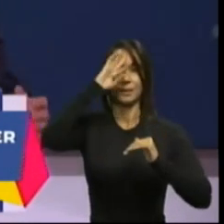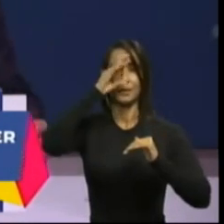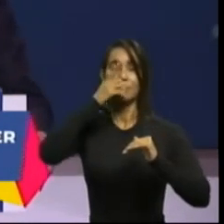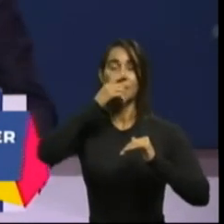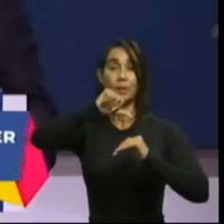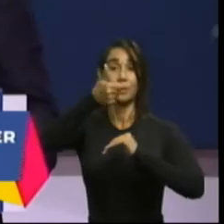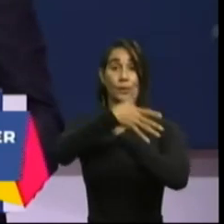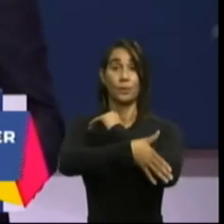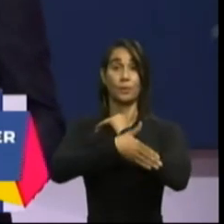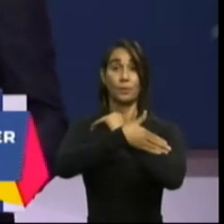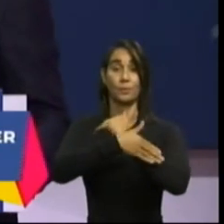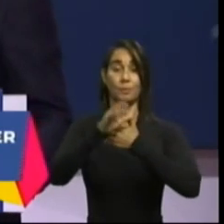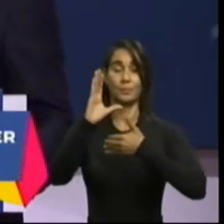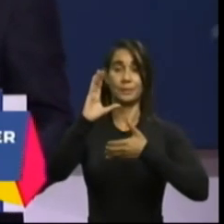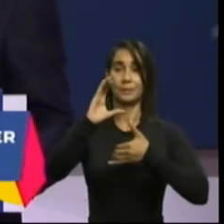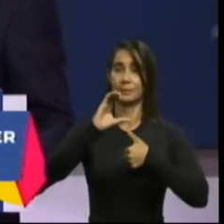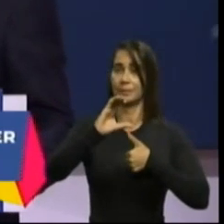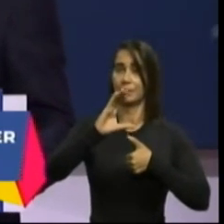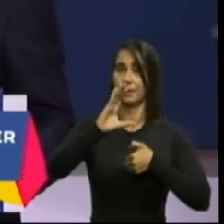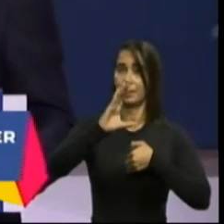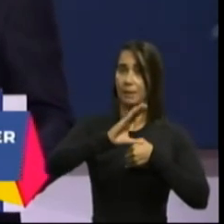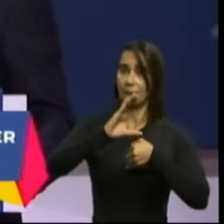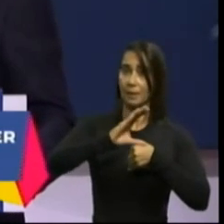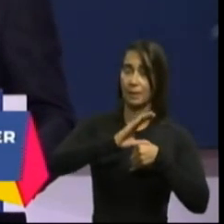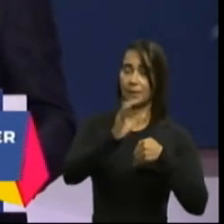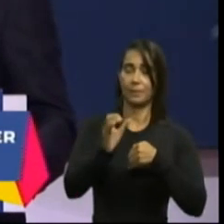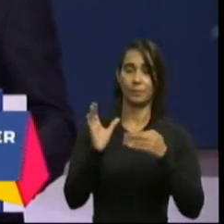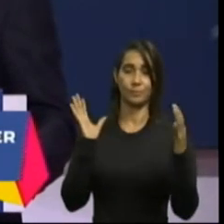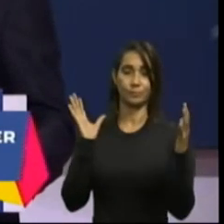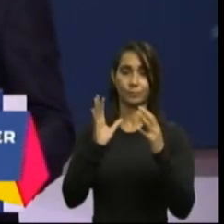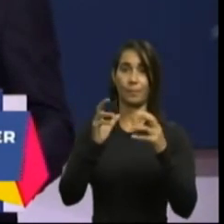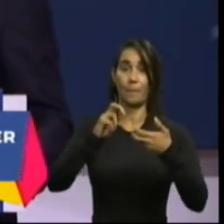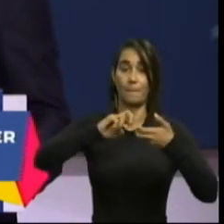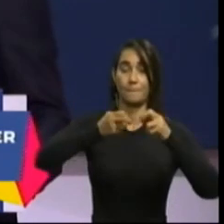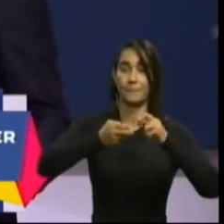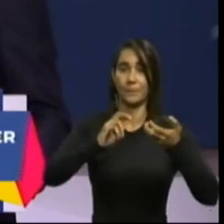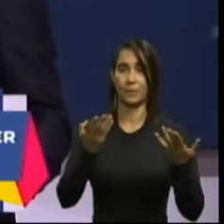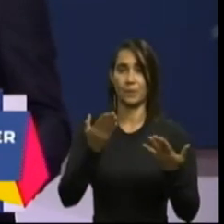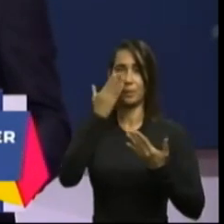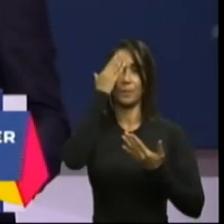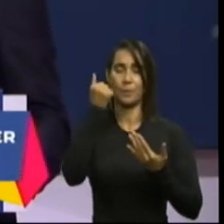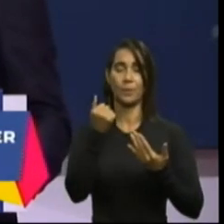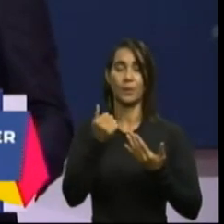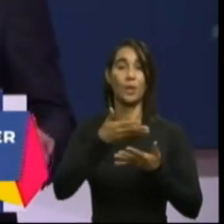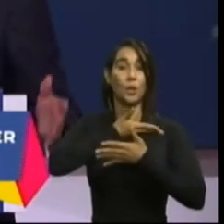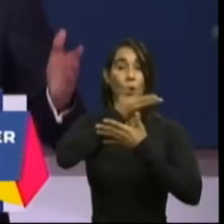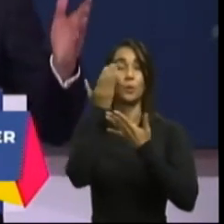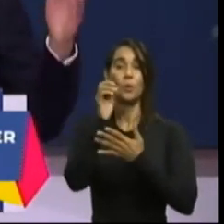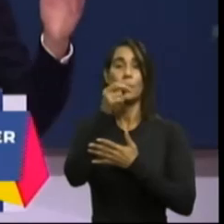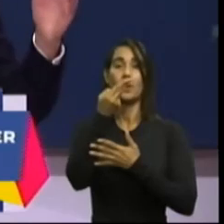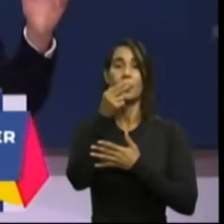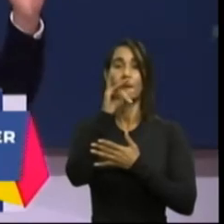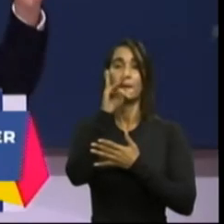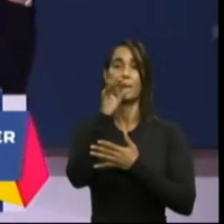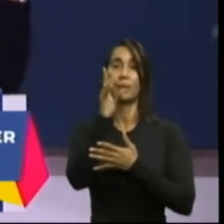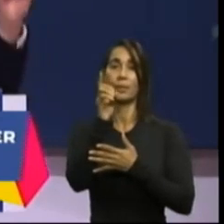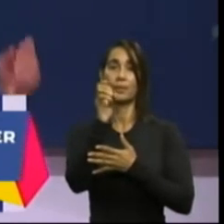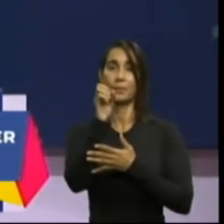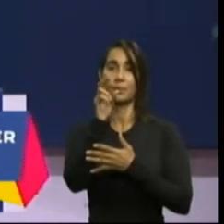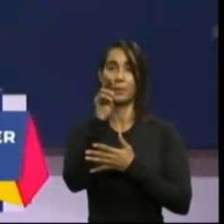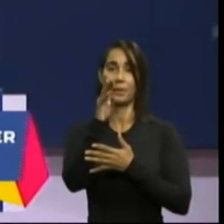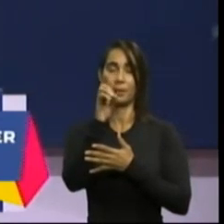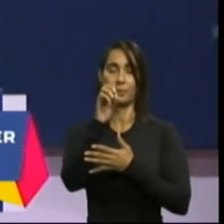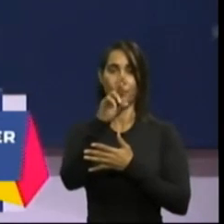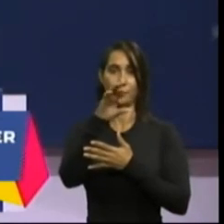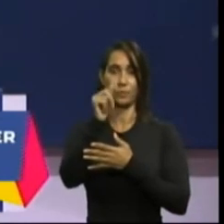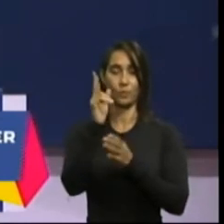otros países del Caribe un impacto mayor a otros de la región, ya que no tenemos hidrocarburos y somos una economía muy